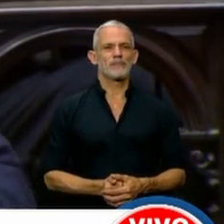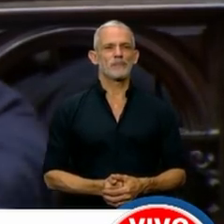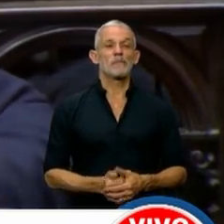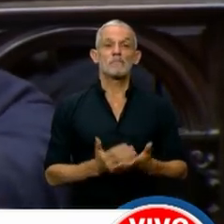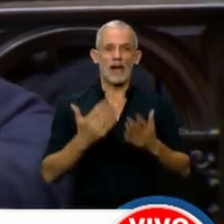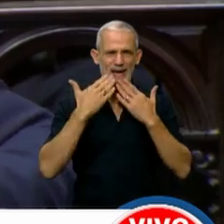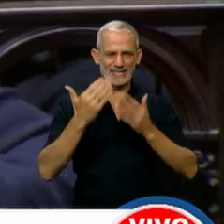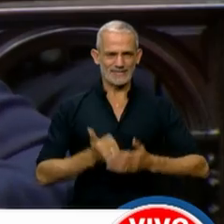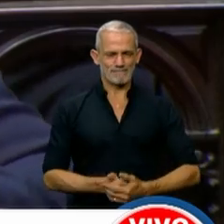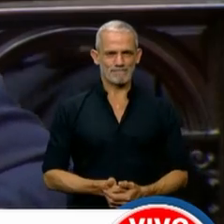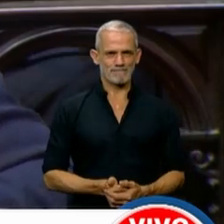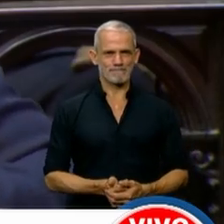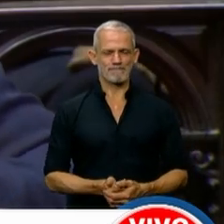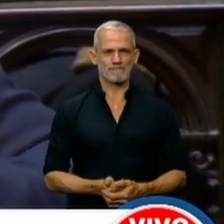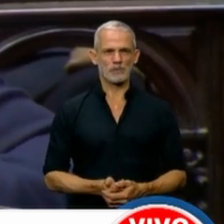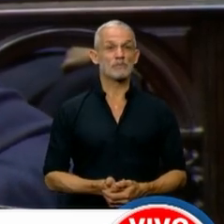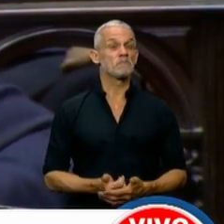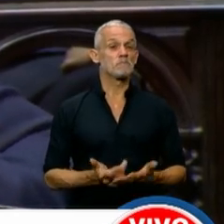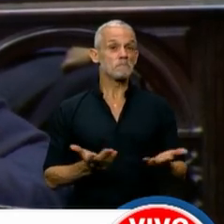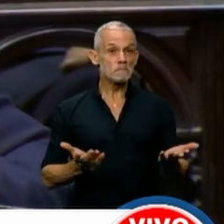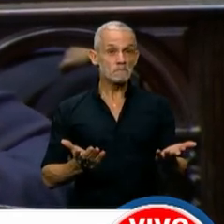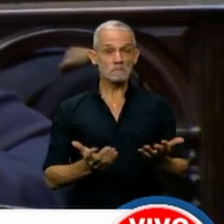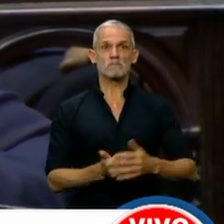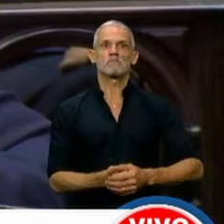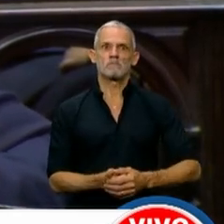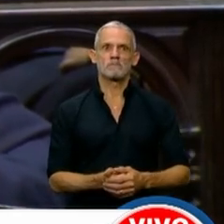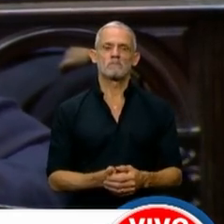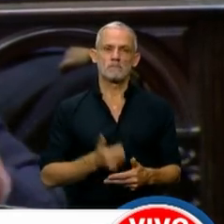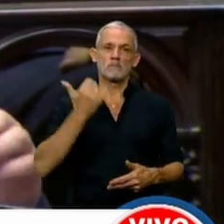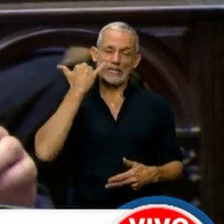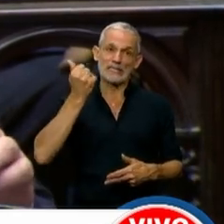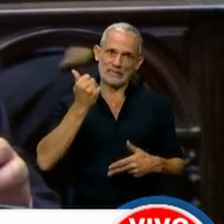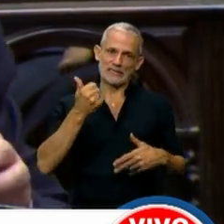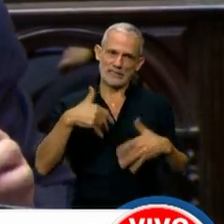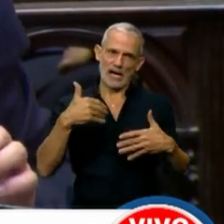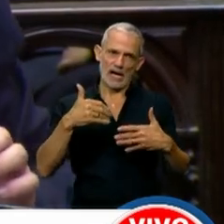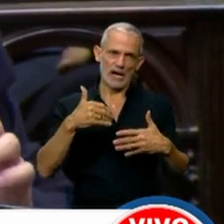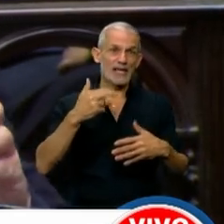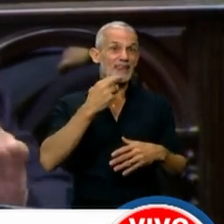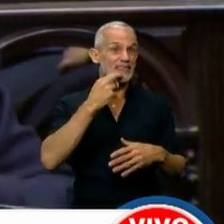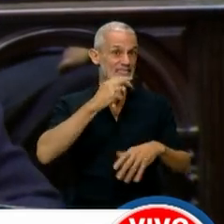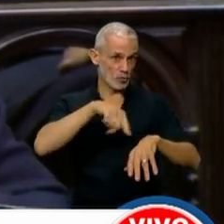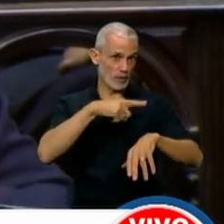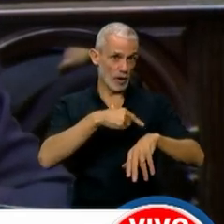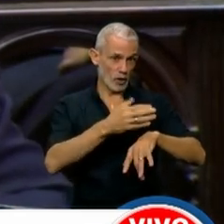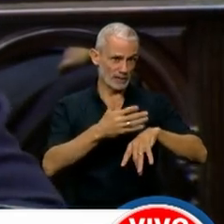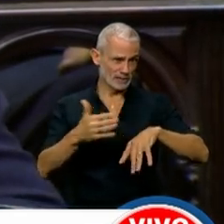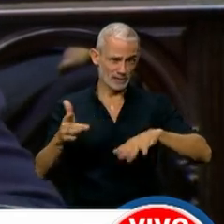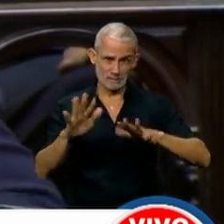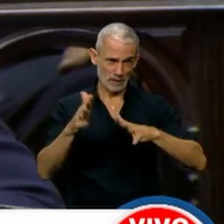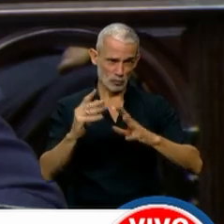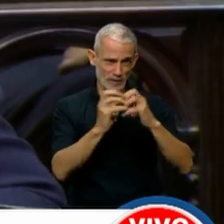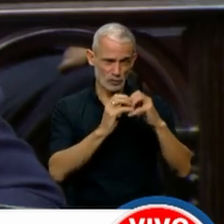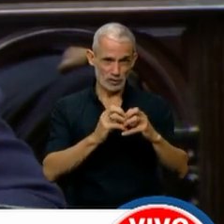gracias presidente bueno llevamos 19 horas un poquito menos